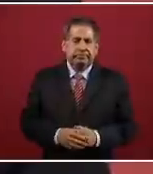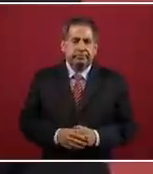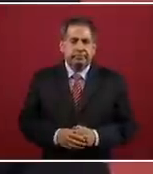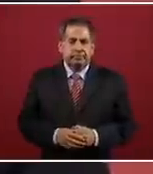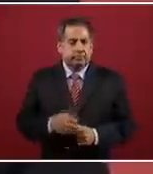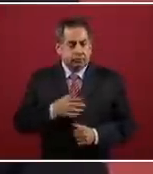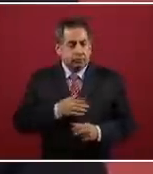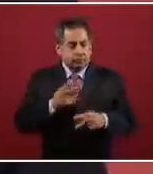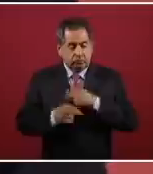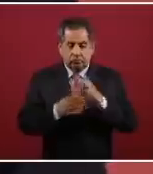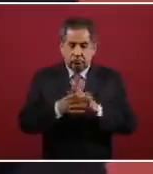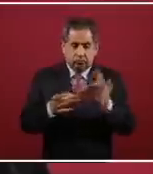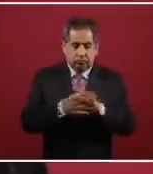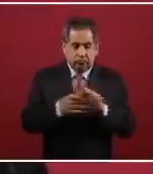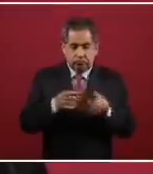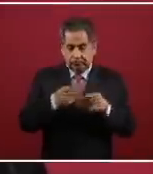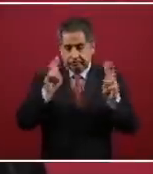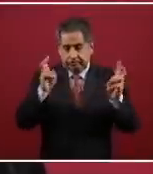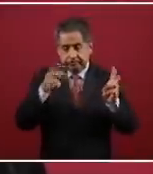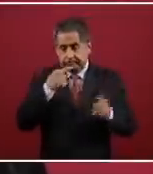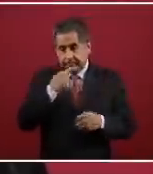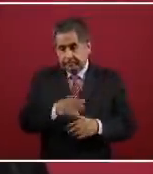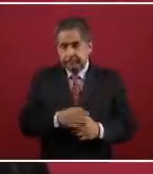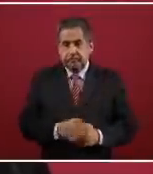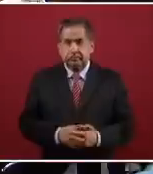Y hoy vamos a hablar de ese tema.